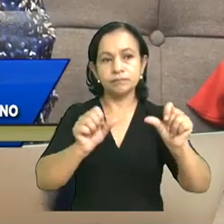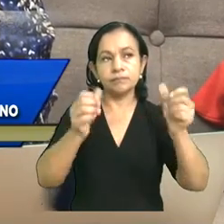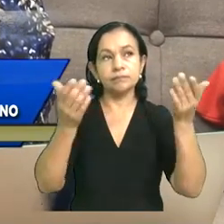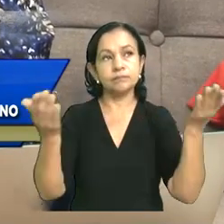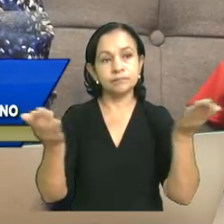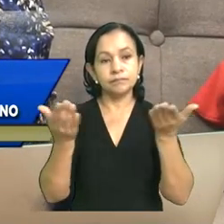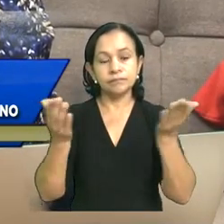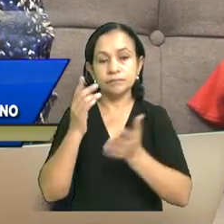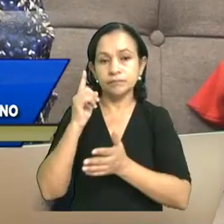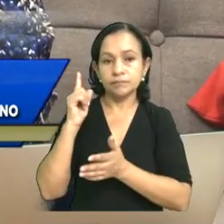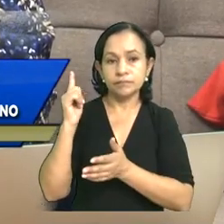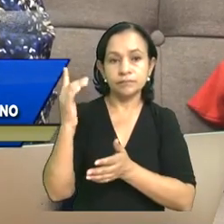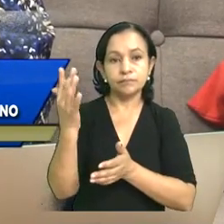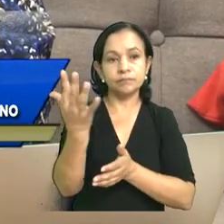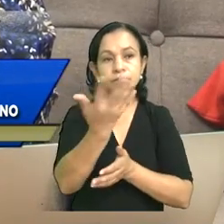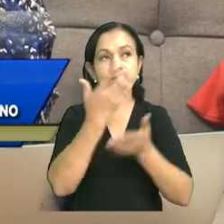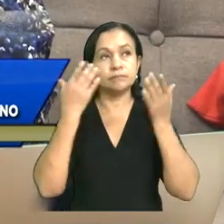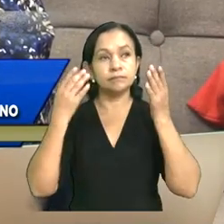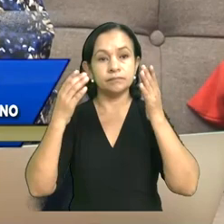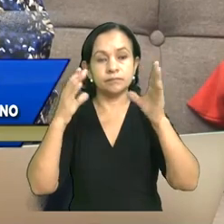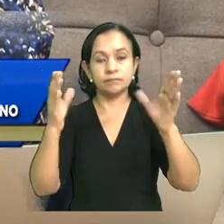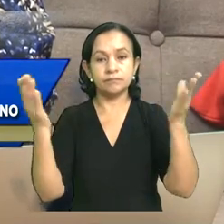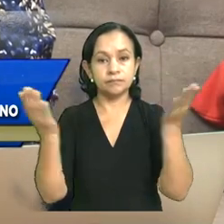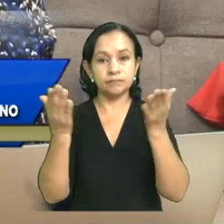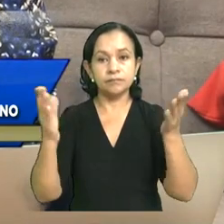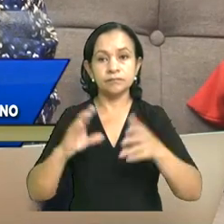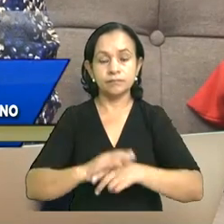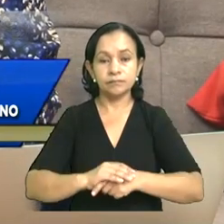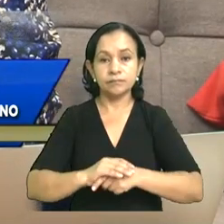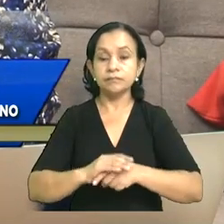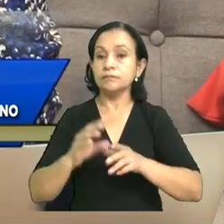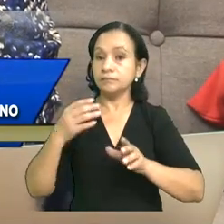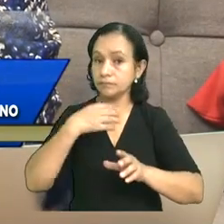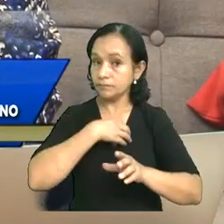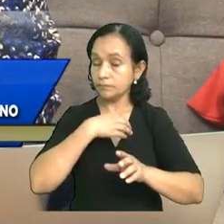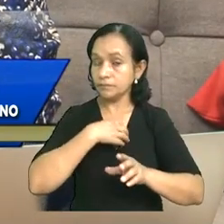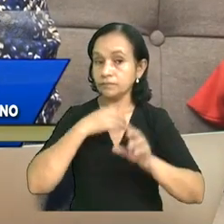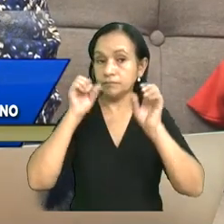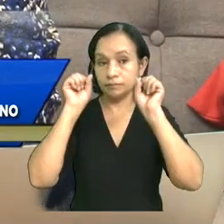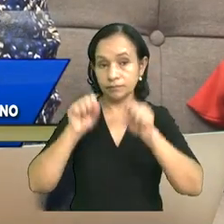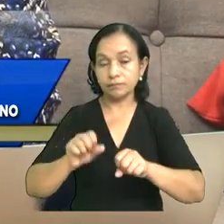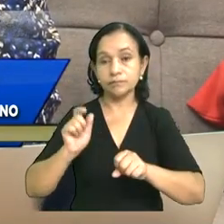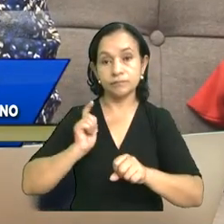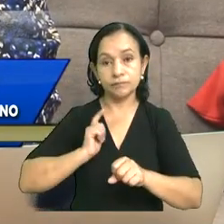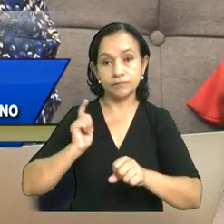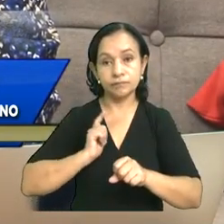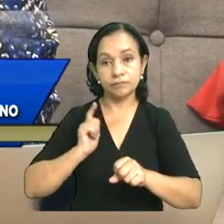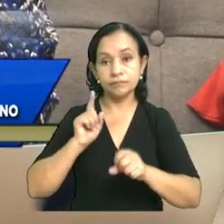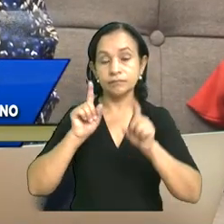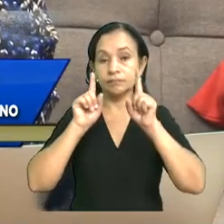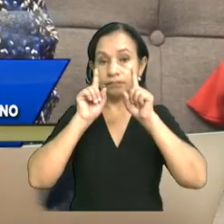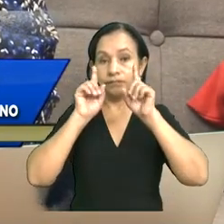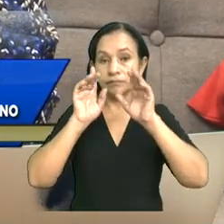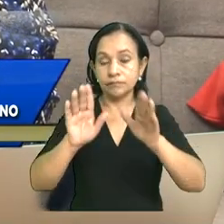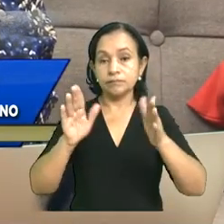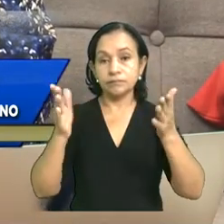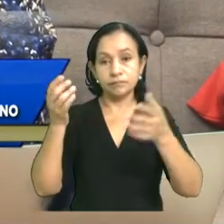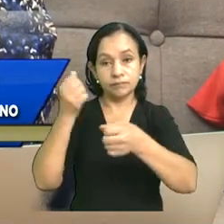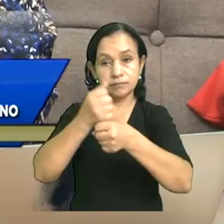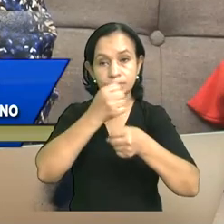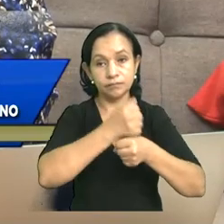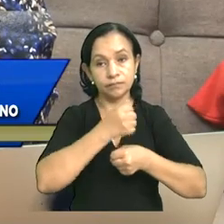todos los implementos, ¿verdad?, que tengan a disposición para que haya también una protección de parte de los